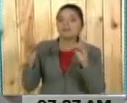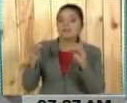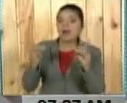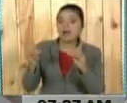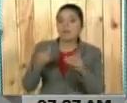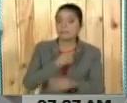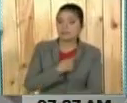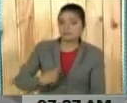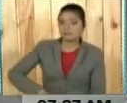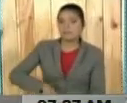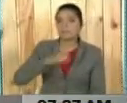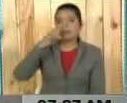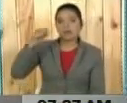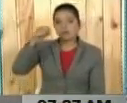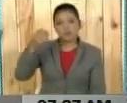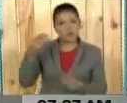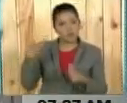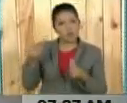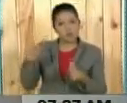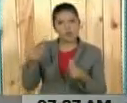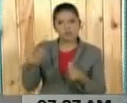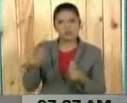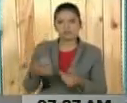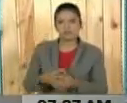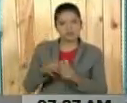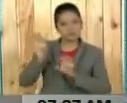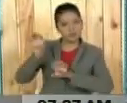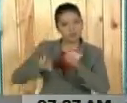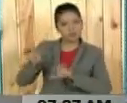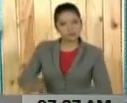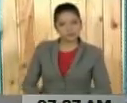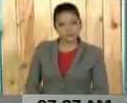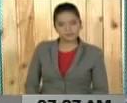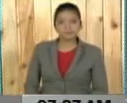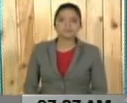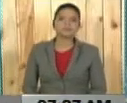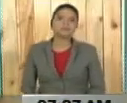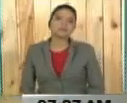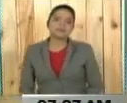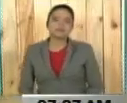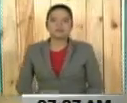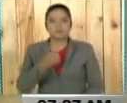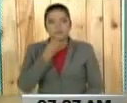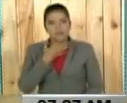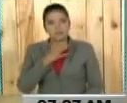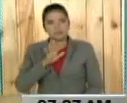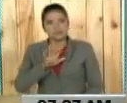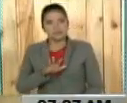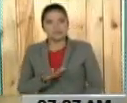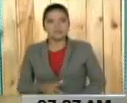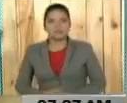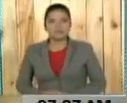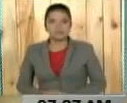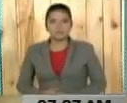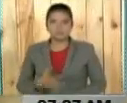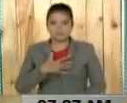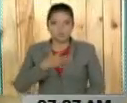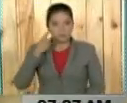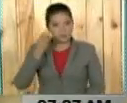el presidente de la República, ¿cómo sería esa evaluación? Bueno, yo ahí tengo mi